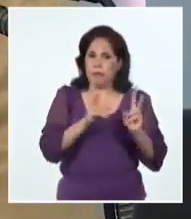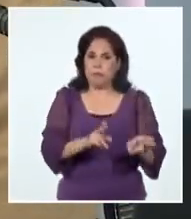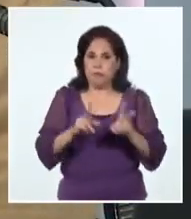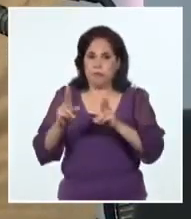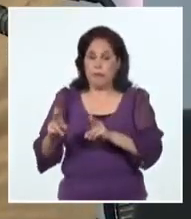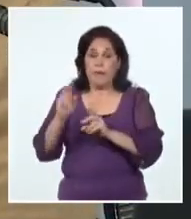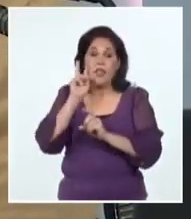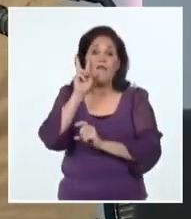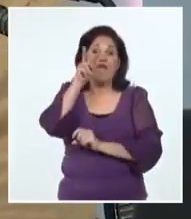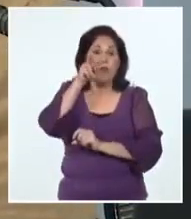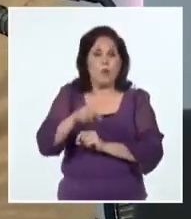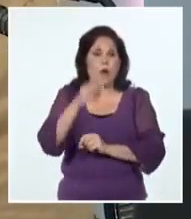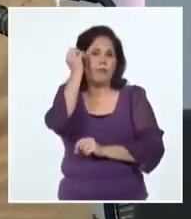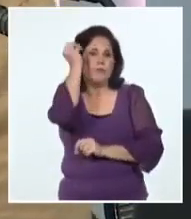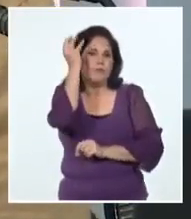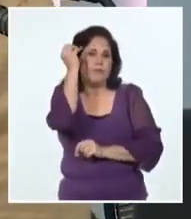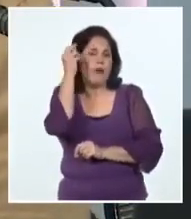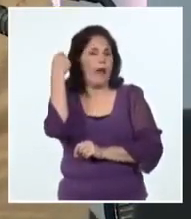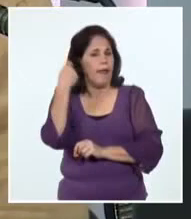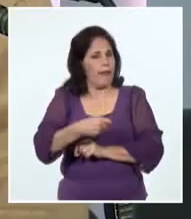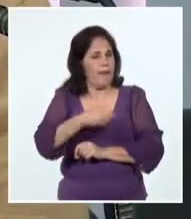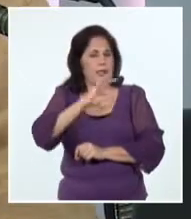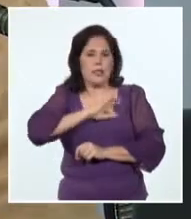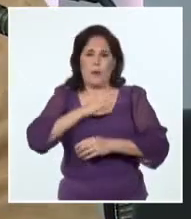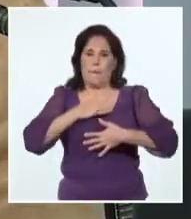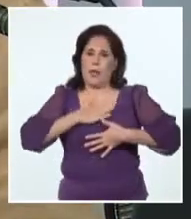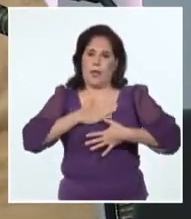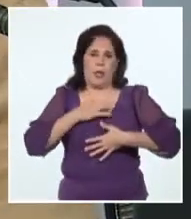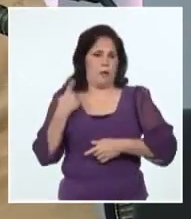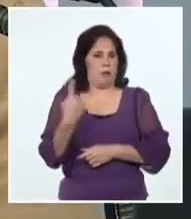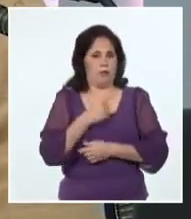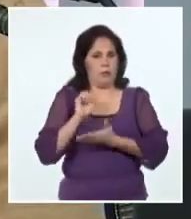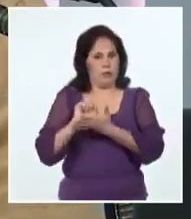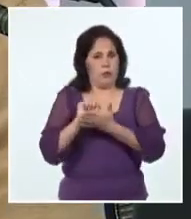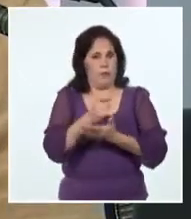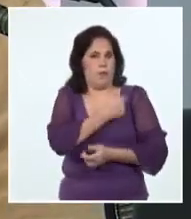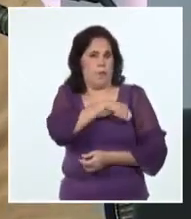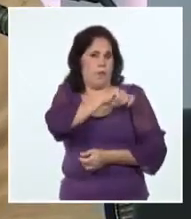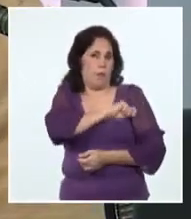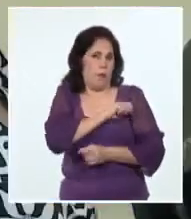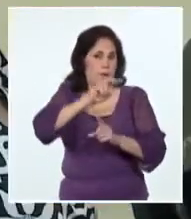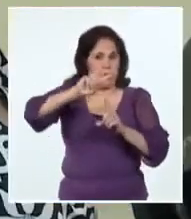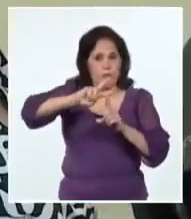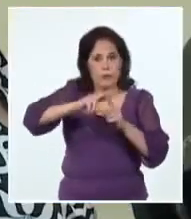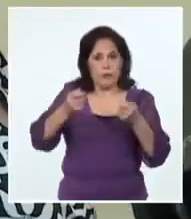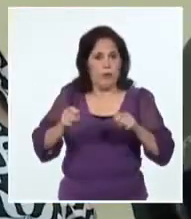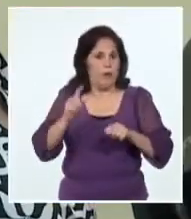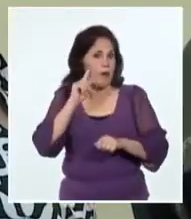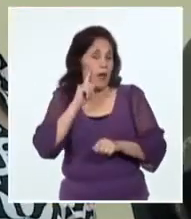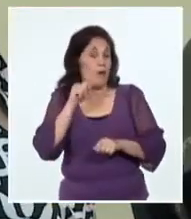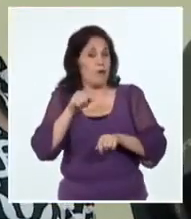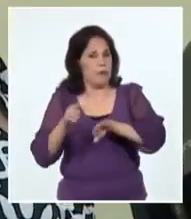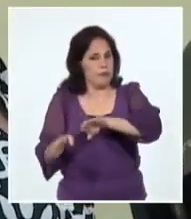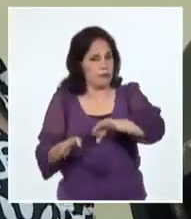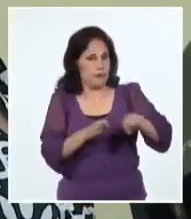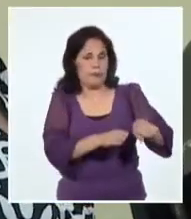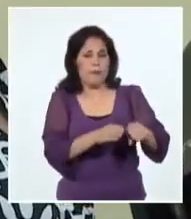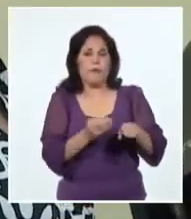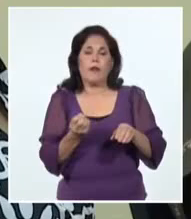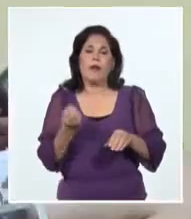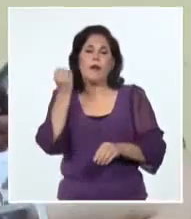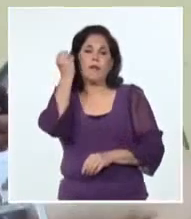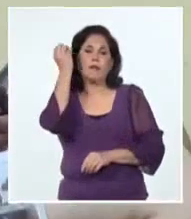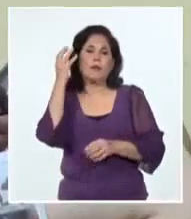visual, innovación permanente y sentido de servicio público, los medios y espacios de comunicación. Se ha creado un ambiente de